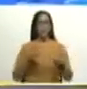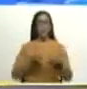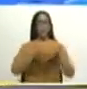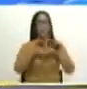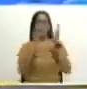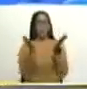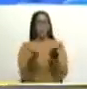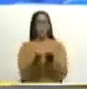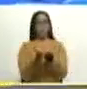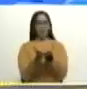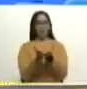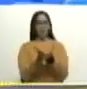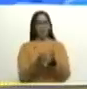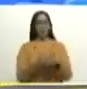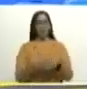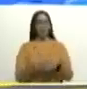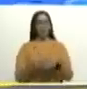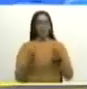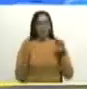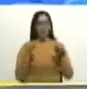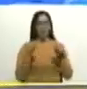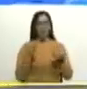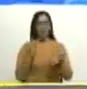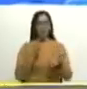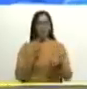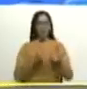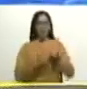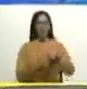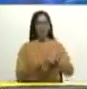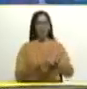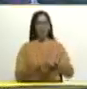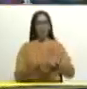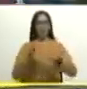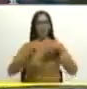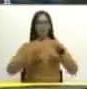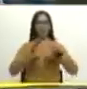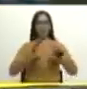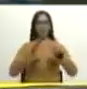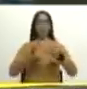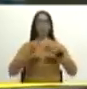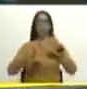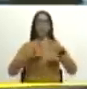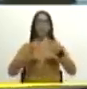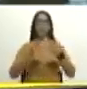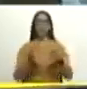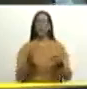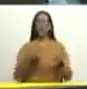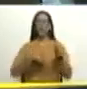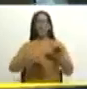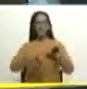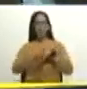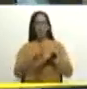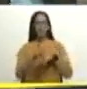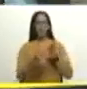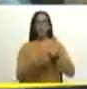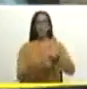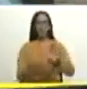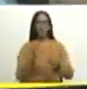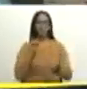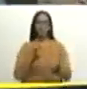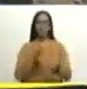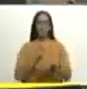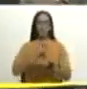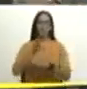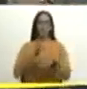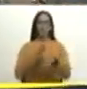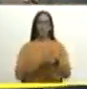mundial y allí deben presentar las especificaciones de sus productos y los que vayan a llevar muestras deben enviarlas antes